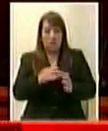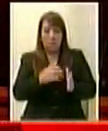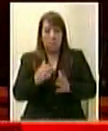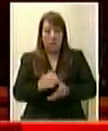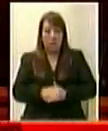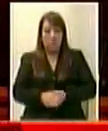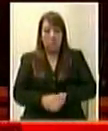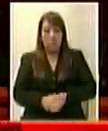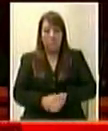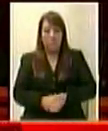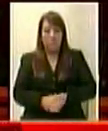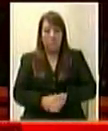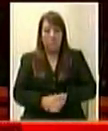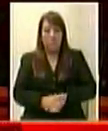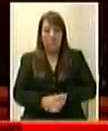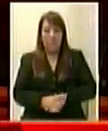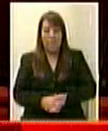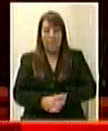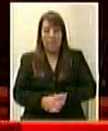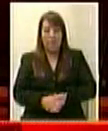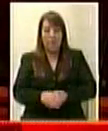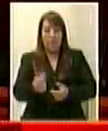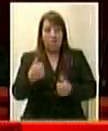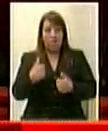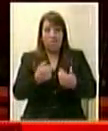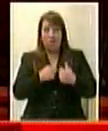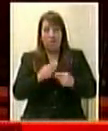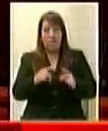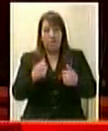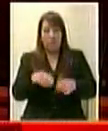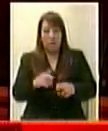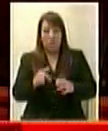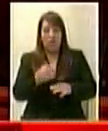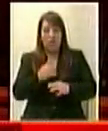parte económica, al cual no nos compete, pero ya